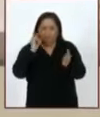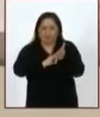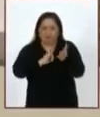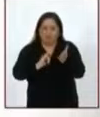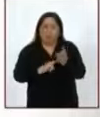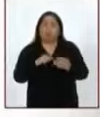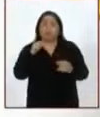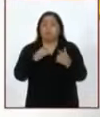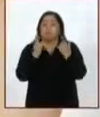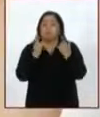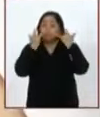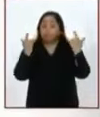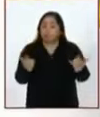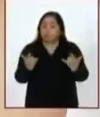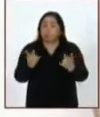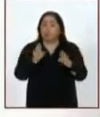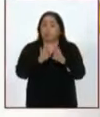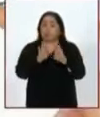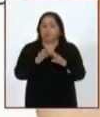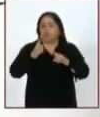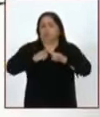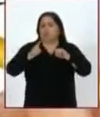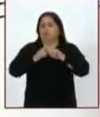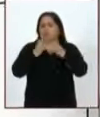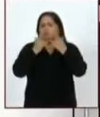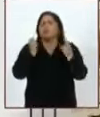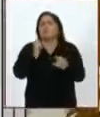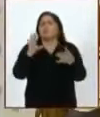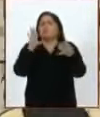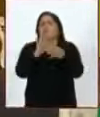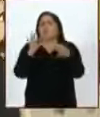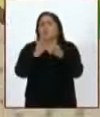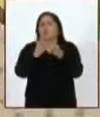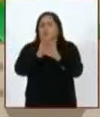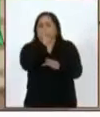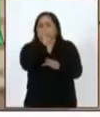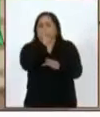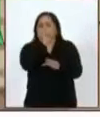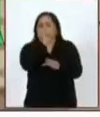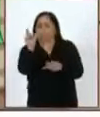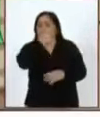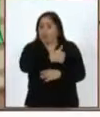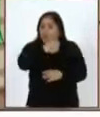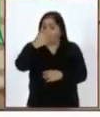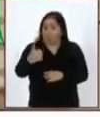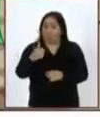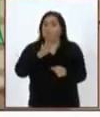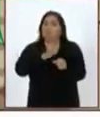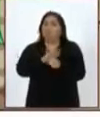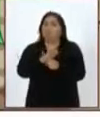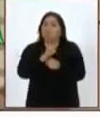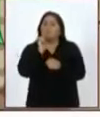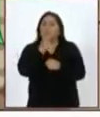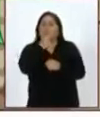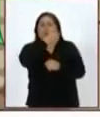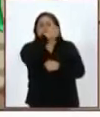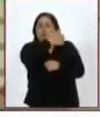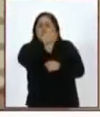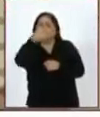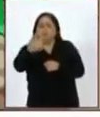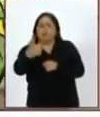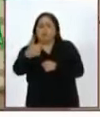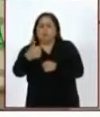Las historias que presentan las historietas se cuentan en viñetas, cada una de las cuales representa una secuencia.